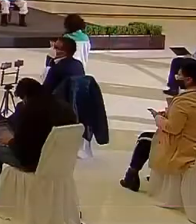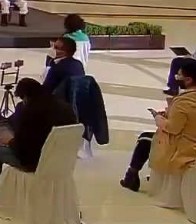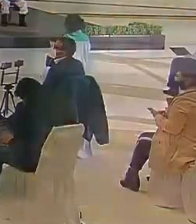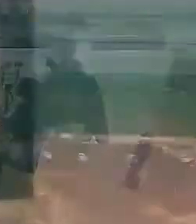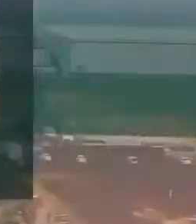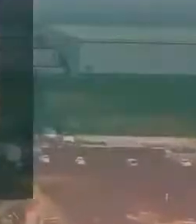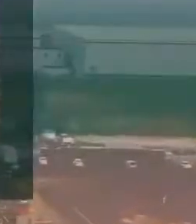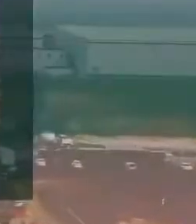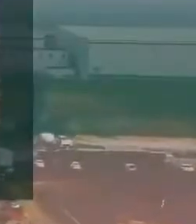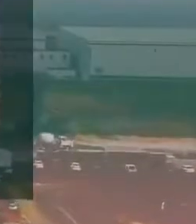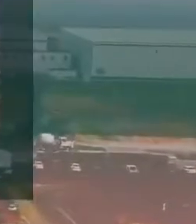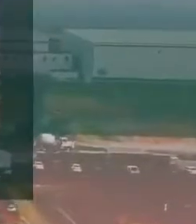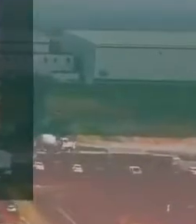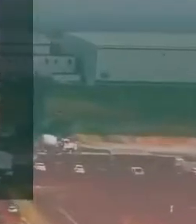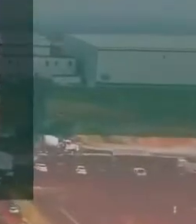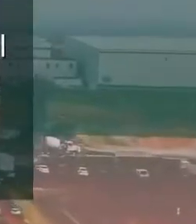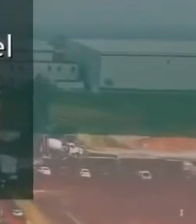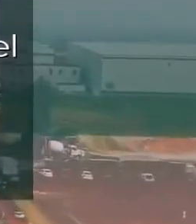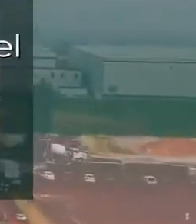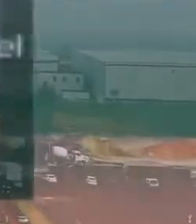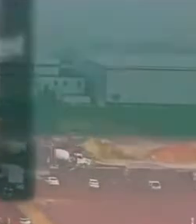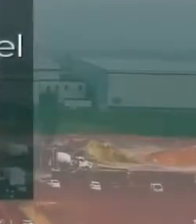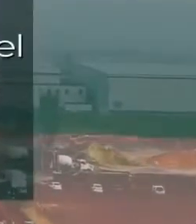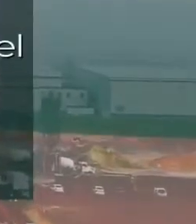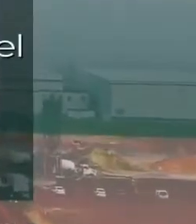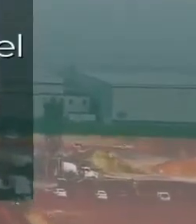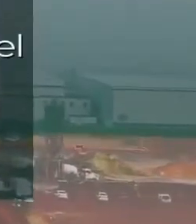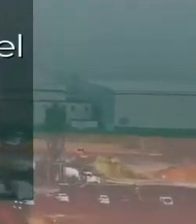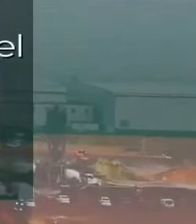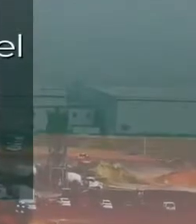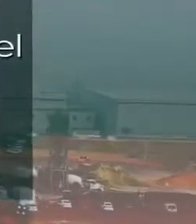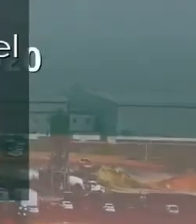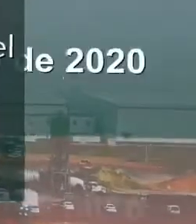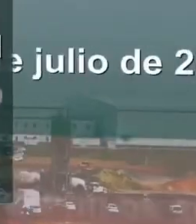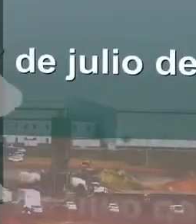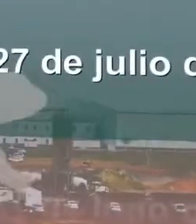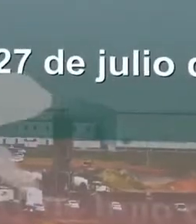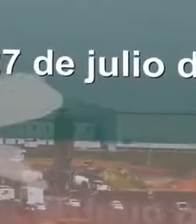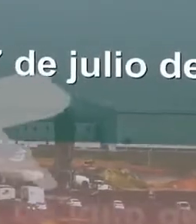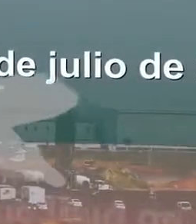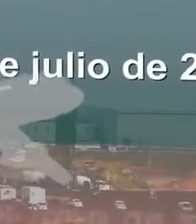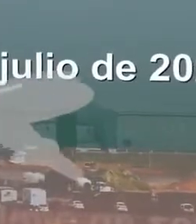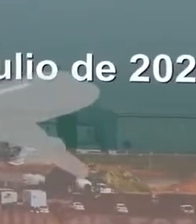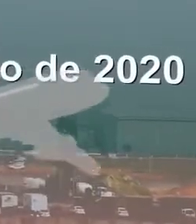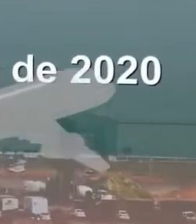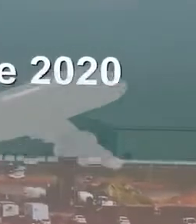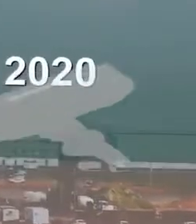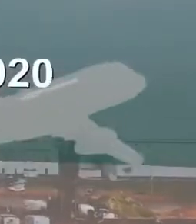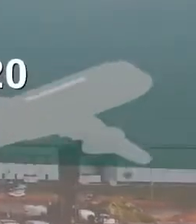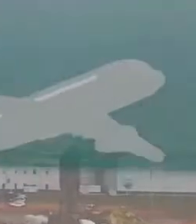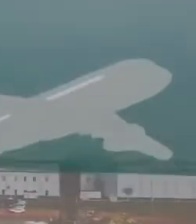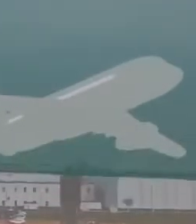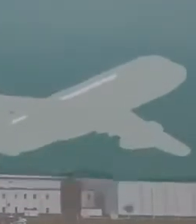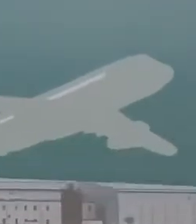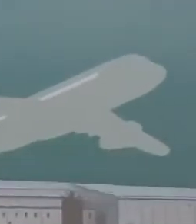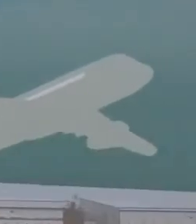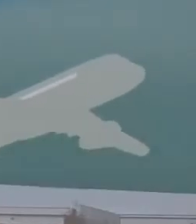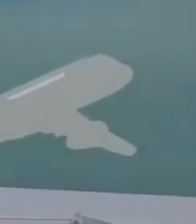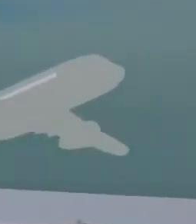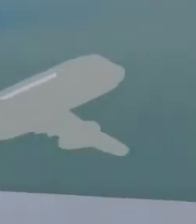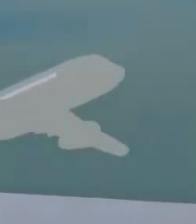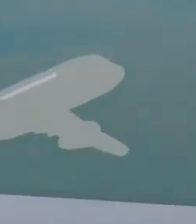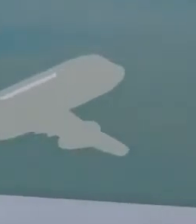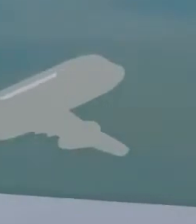La Secretaría de la Defensa Nacional informa los avances en la construcción del Aeropuerto Internacional Felipe Ángeles al 27